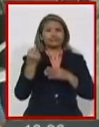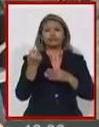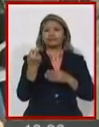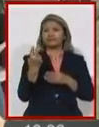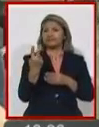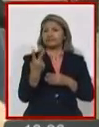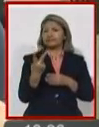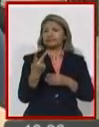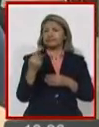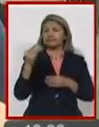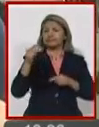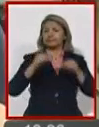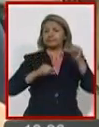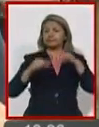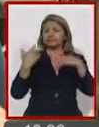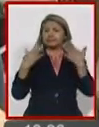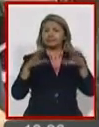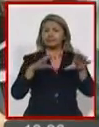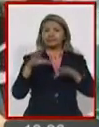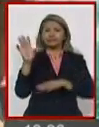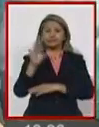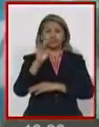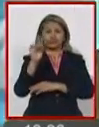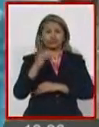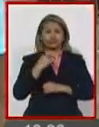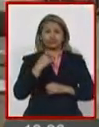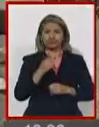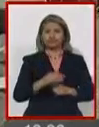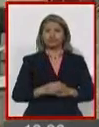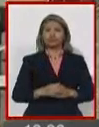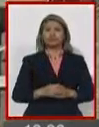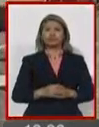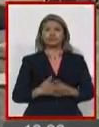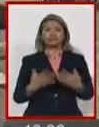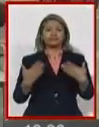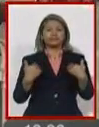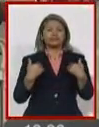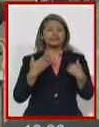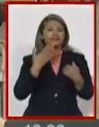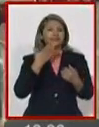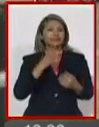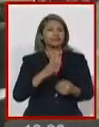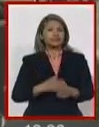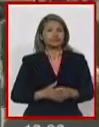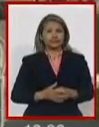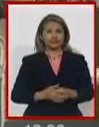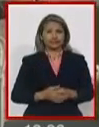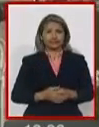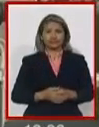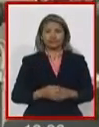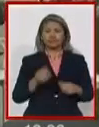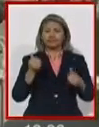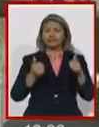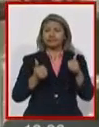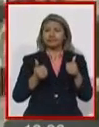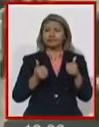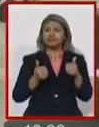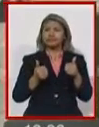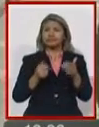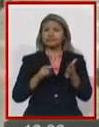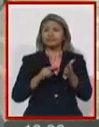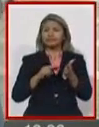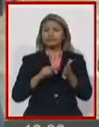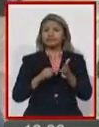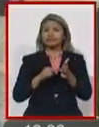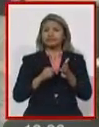dos quimioterapias que ya la habían realizado en Bolivia y eso nos tenía mal. ¿Cuál es el itinerario, si se podría